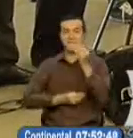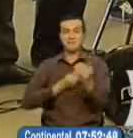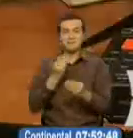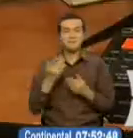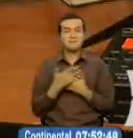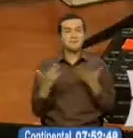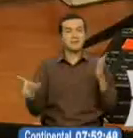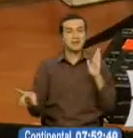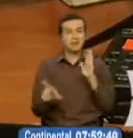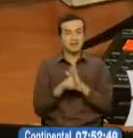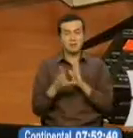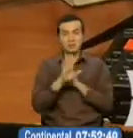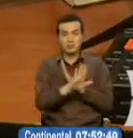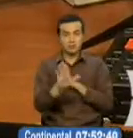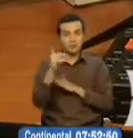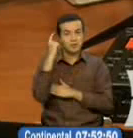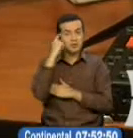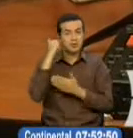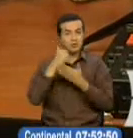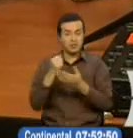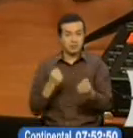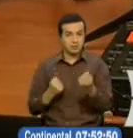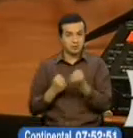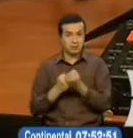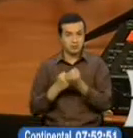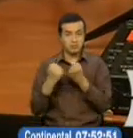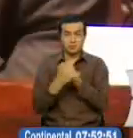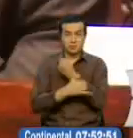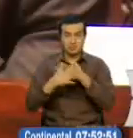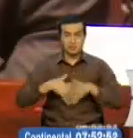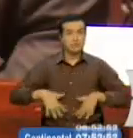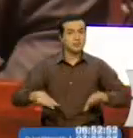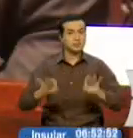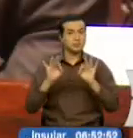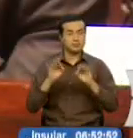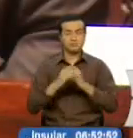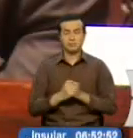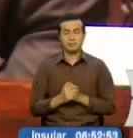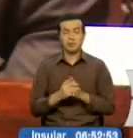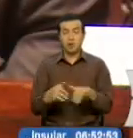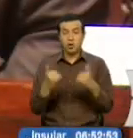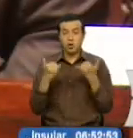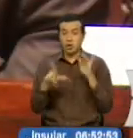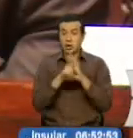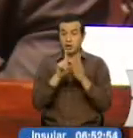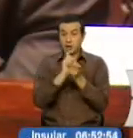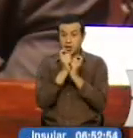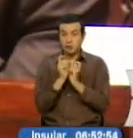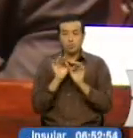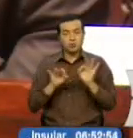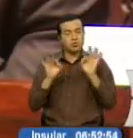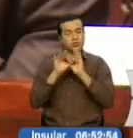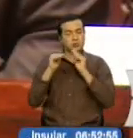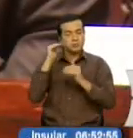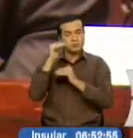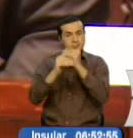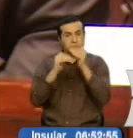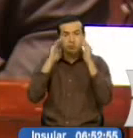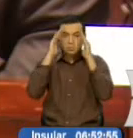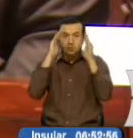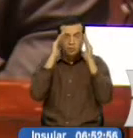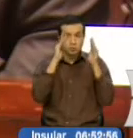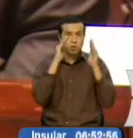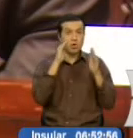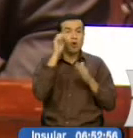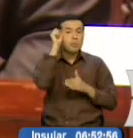ley que, a su juicio, ha sido beneficiosa para nuestro país. Esa posible actualización de la ley debe ser un proceso amplio donde se tomen en